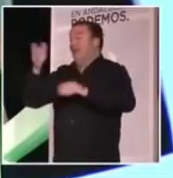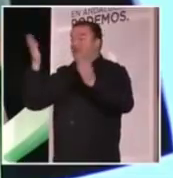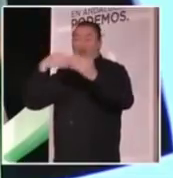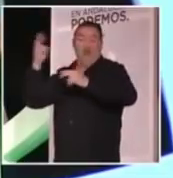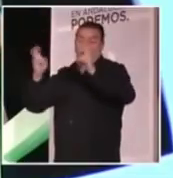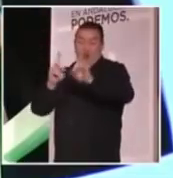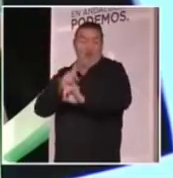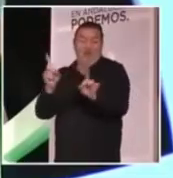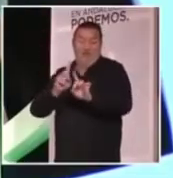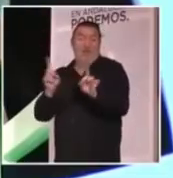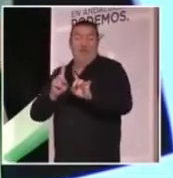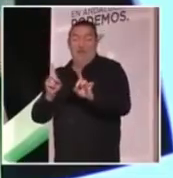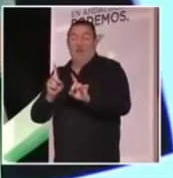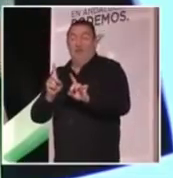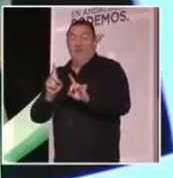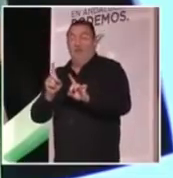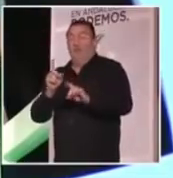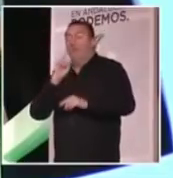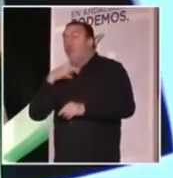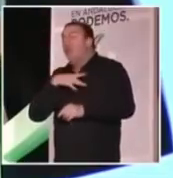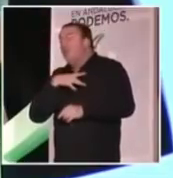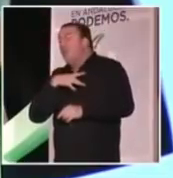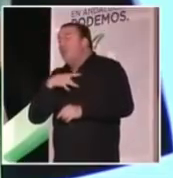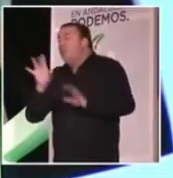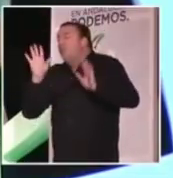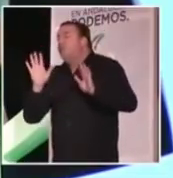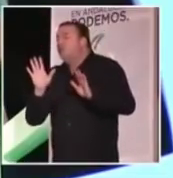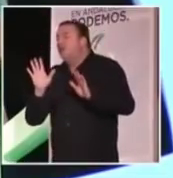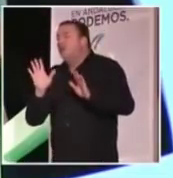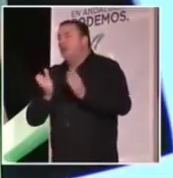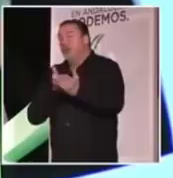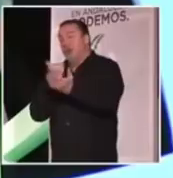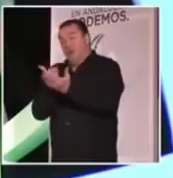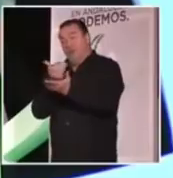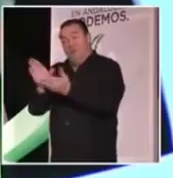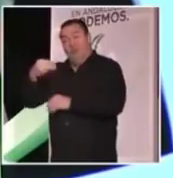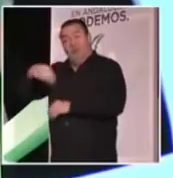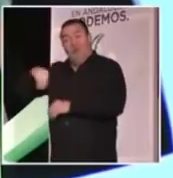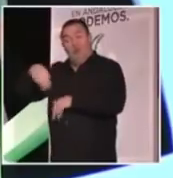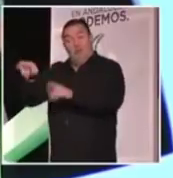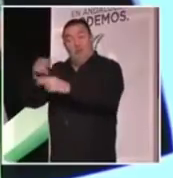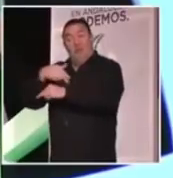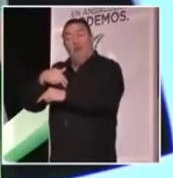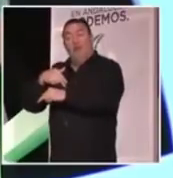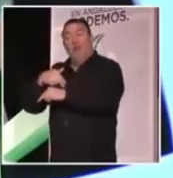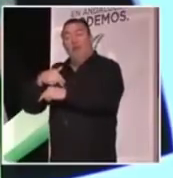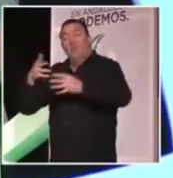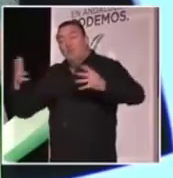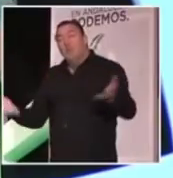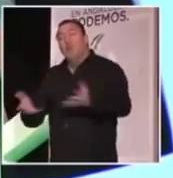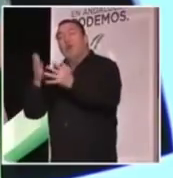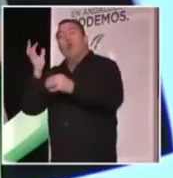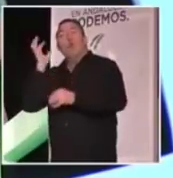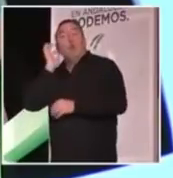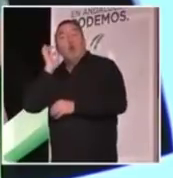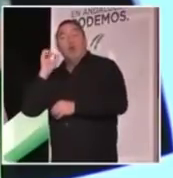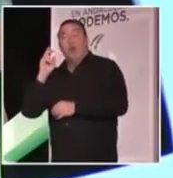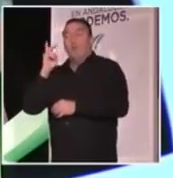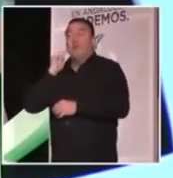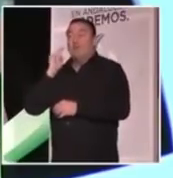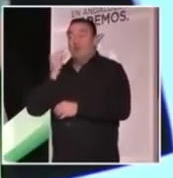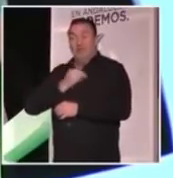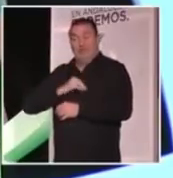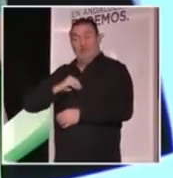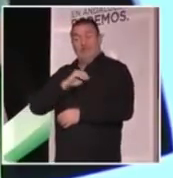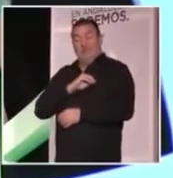mitin. ¿Hubiera sido posible la moción de censura que empujaron las mujeres y los pensionistas de